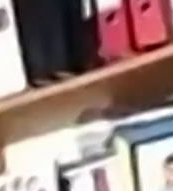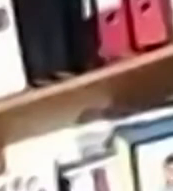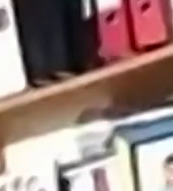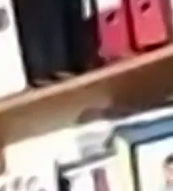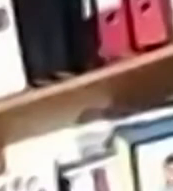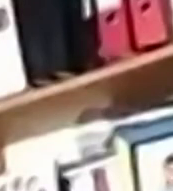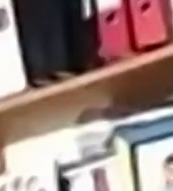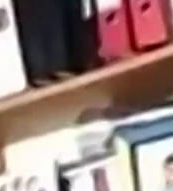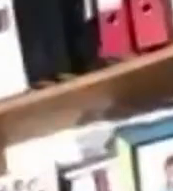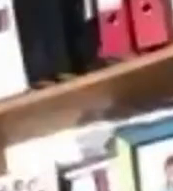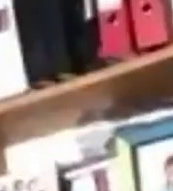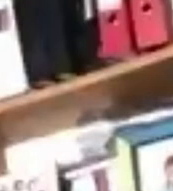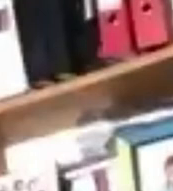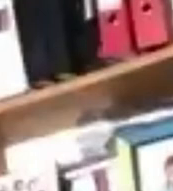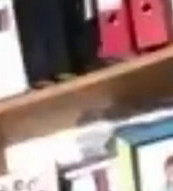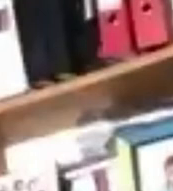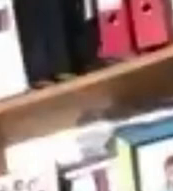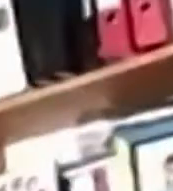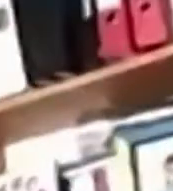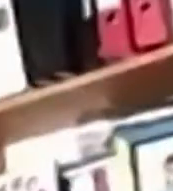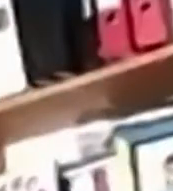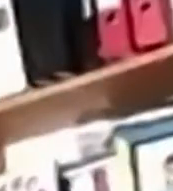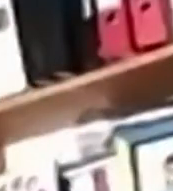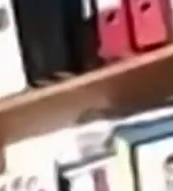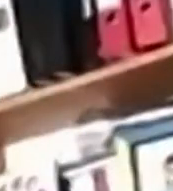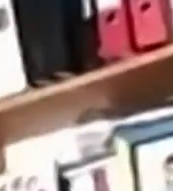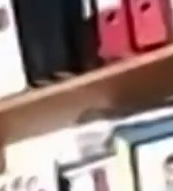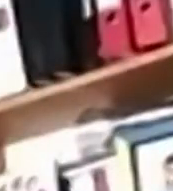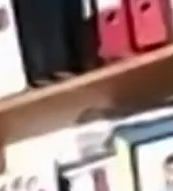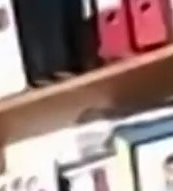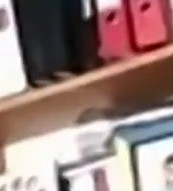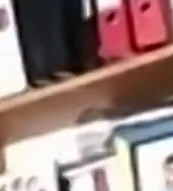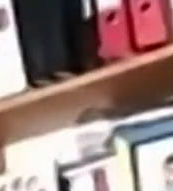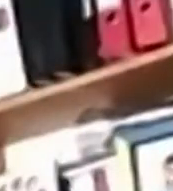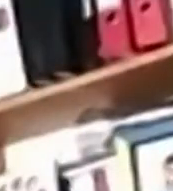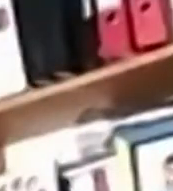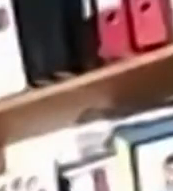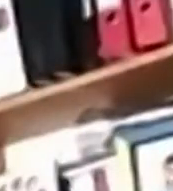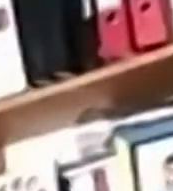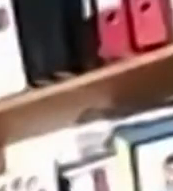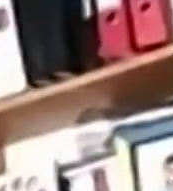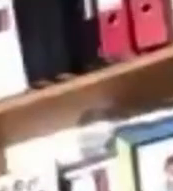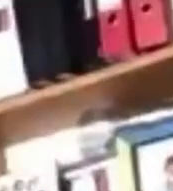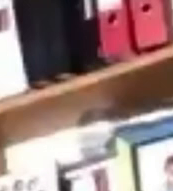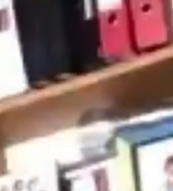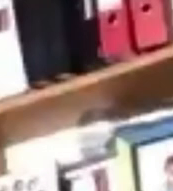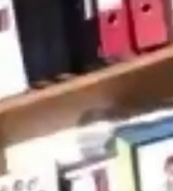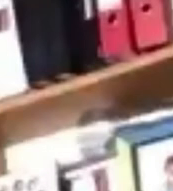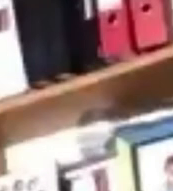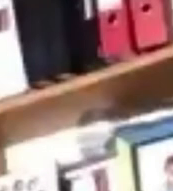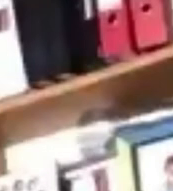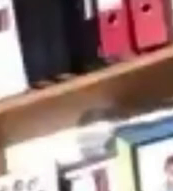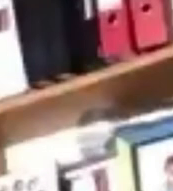pero quería existir en dos cuestiones que posibilidades de éxito que tienen y qué es lo que ofrecen a por ávila que es lo que por ávila